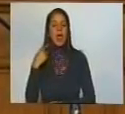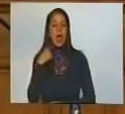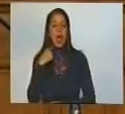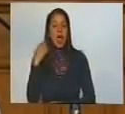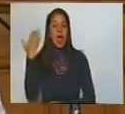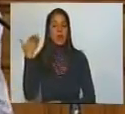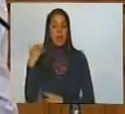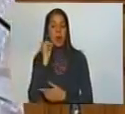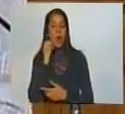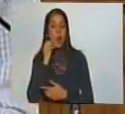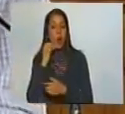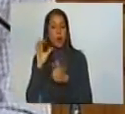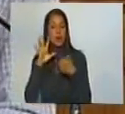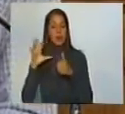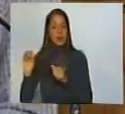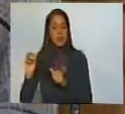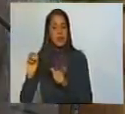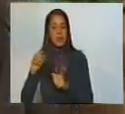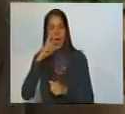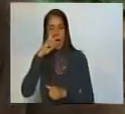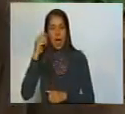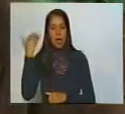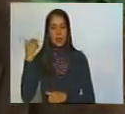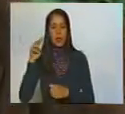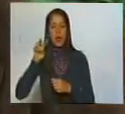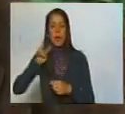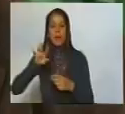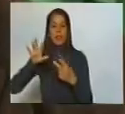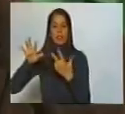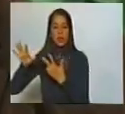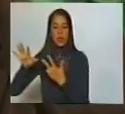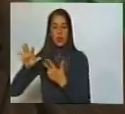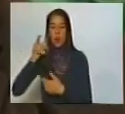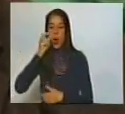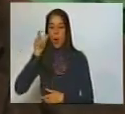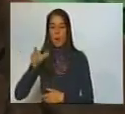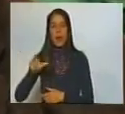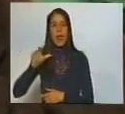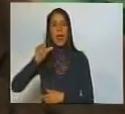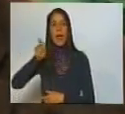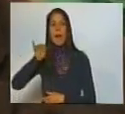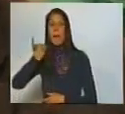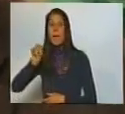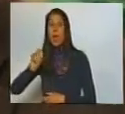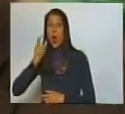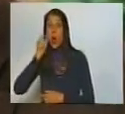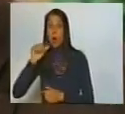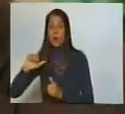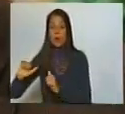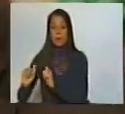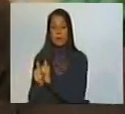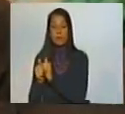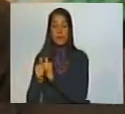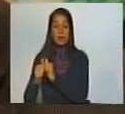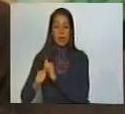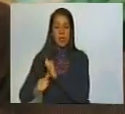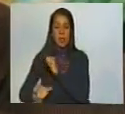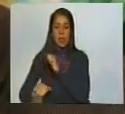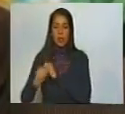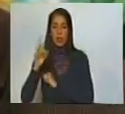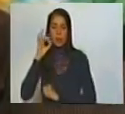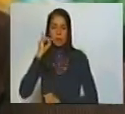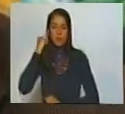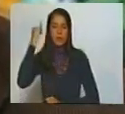y la generación del 28, con José Pío Tamayo, el que planteó en forma orgánica la idea